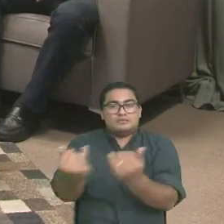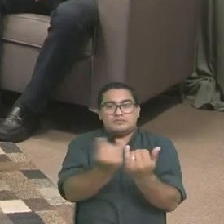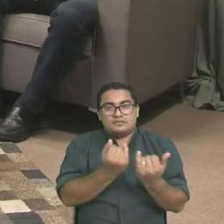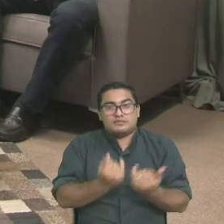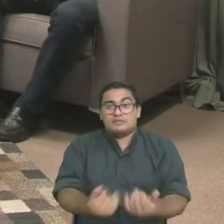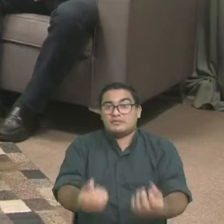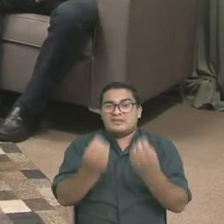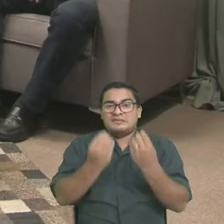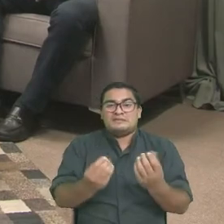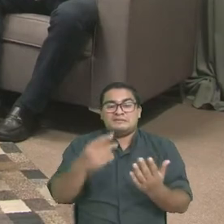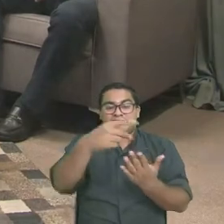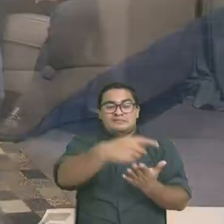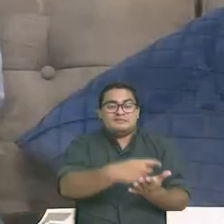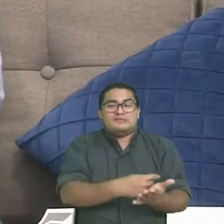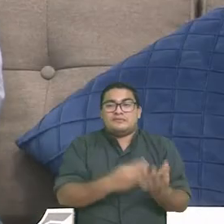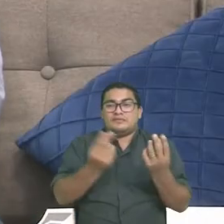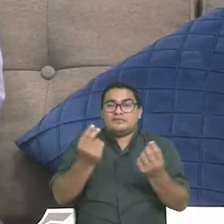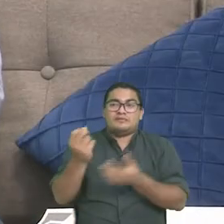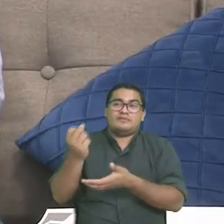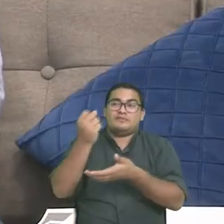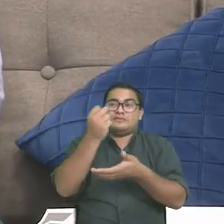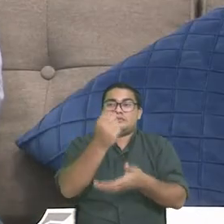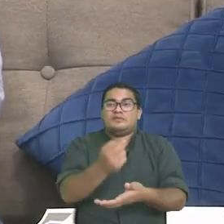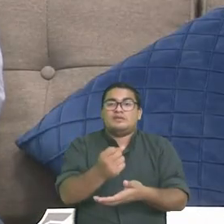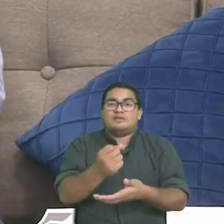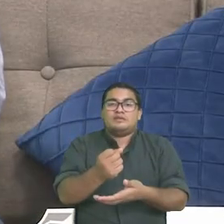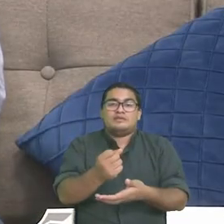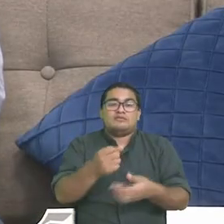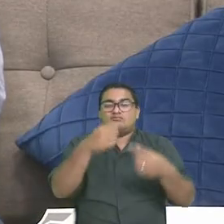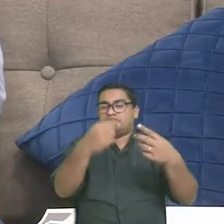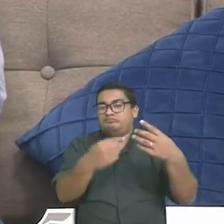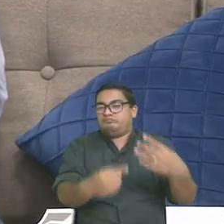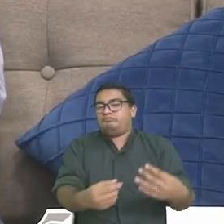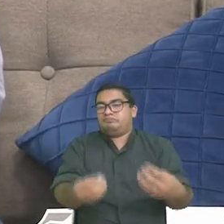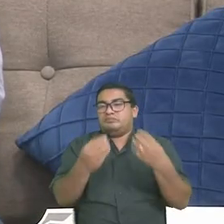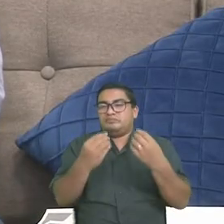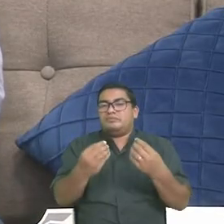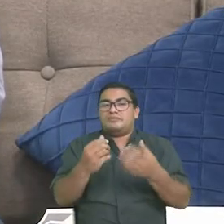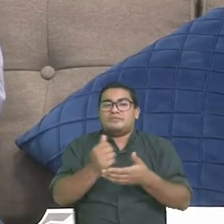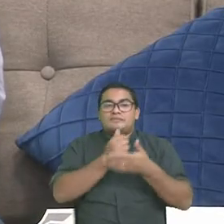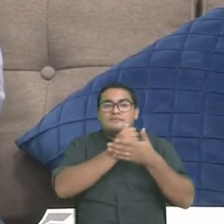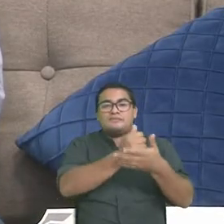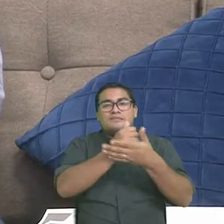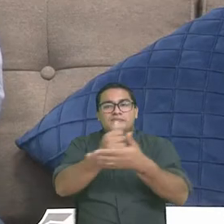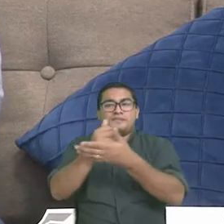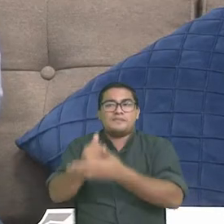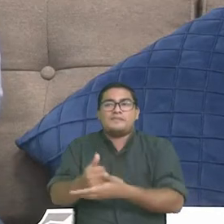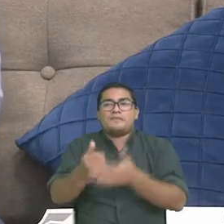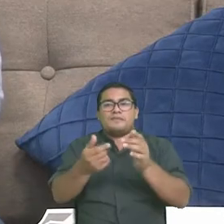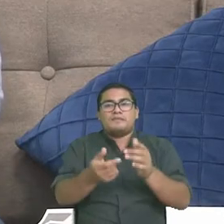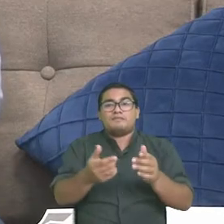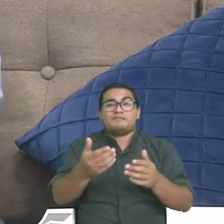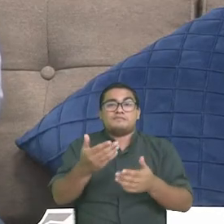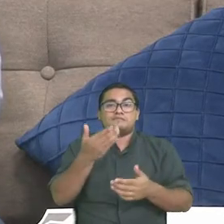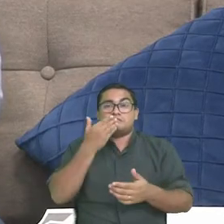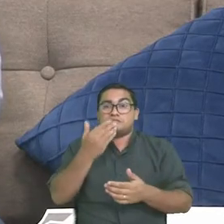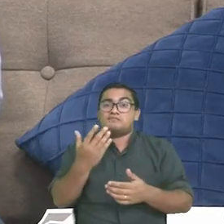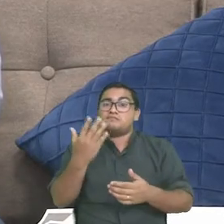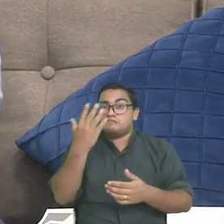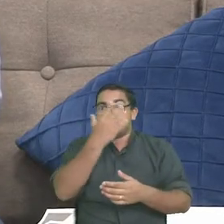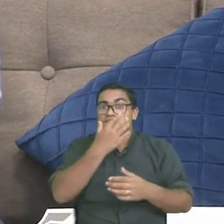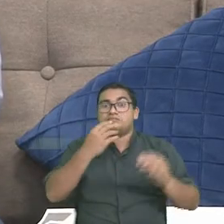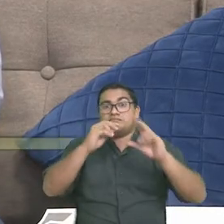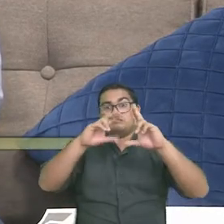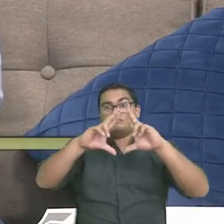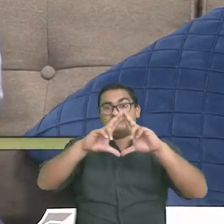proyectos de inversión, de que no los vamos a mencionar en este momento, pero que han impactado y han transformado el rostro de nuestro país. Y